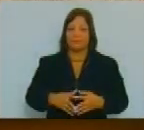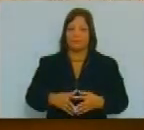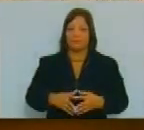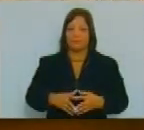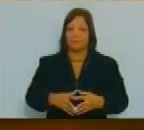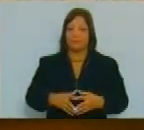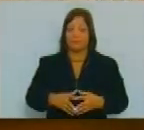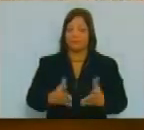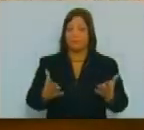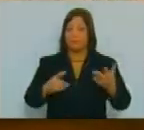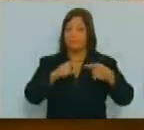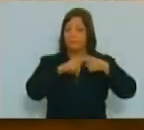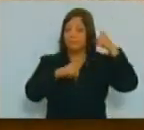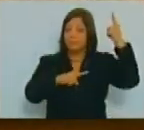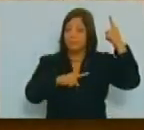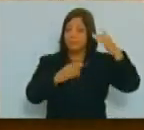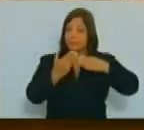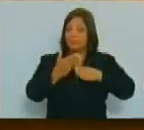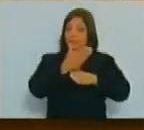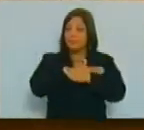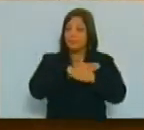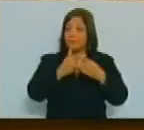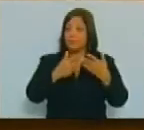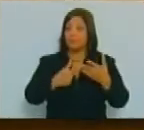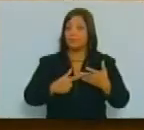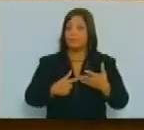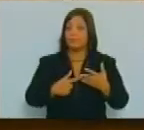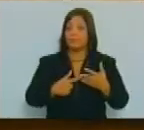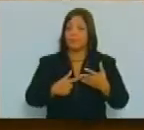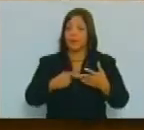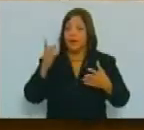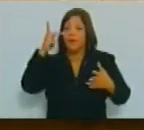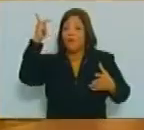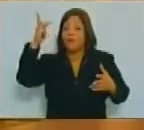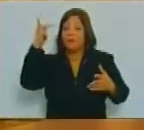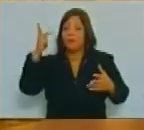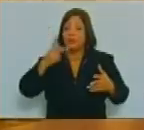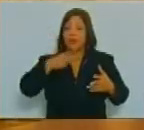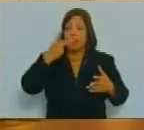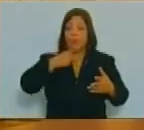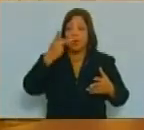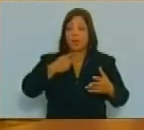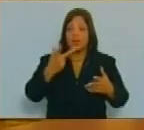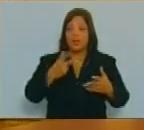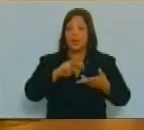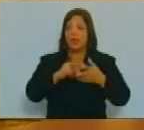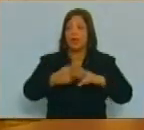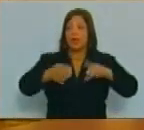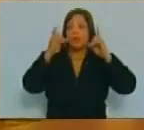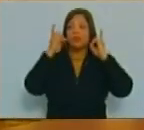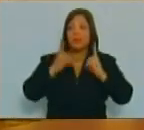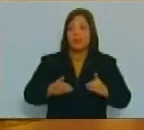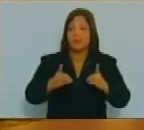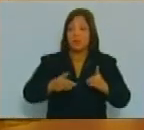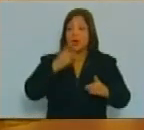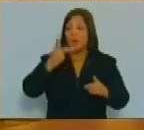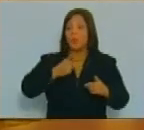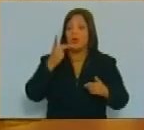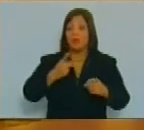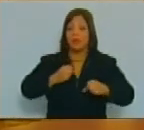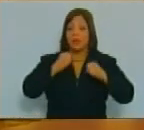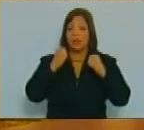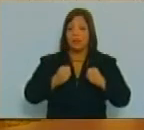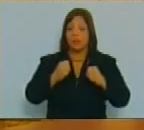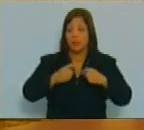son premisas filosófica política que hemos definido una política de seguridad